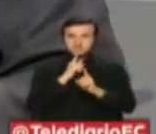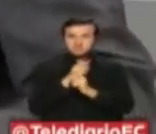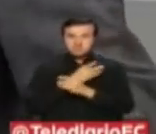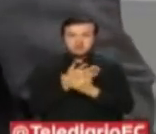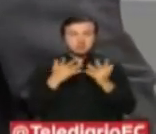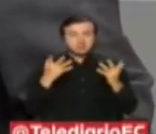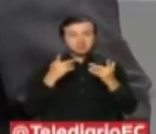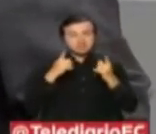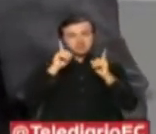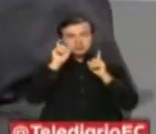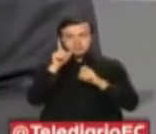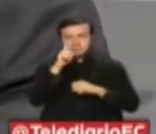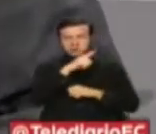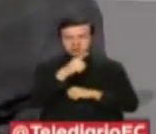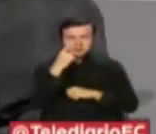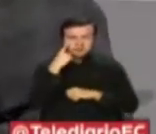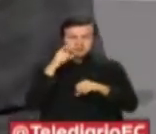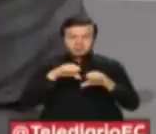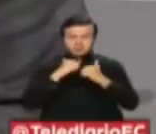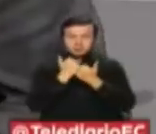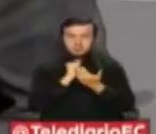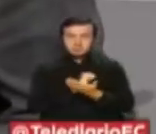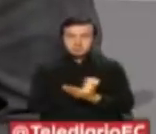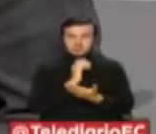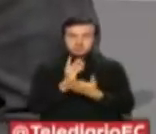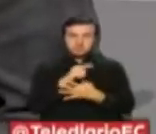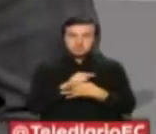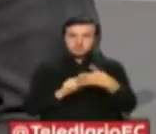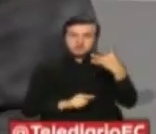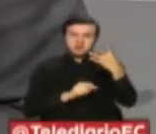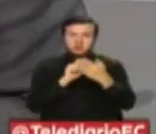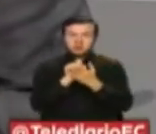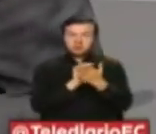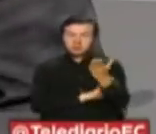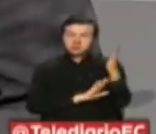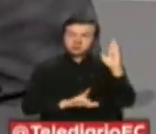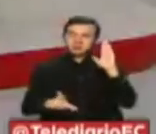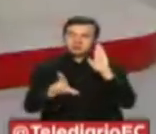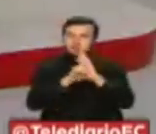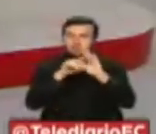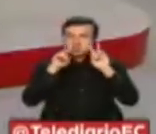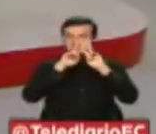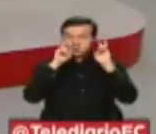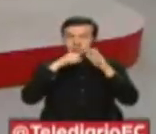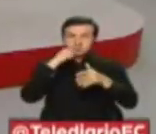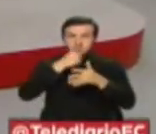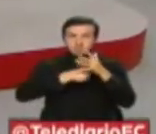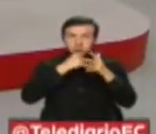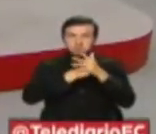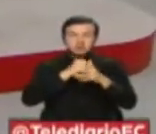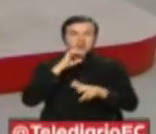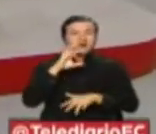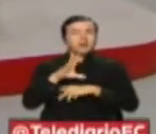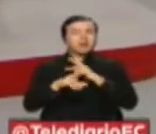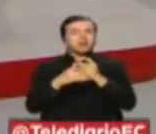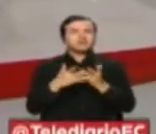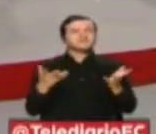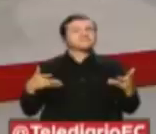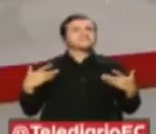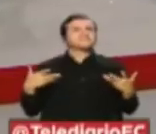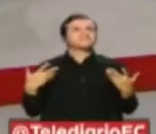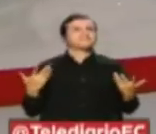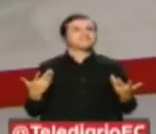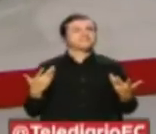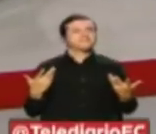este diálogo le pregunto en la asamblea nacional hay cuatro proyectos de ley en torno al tema del combate a la corrupción que ocurrirá